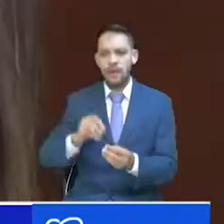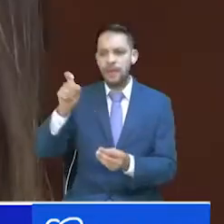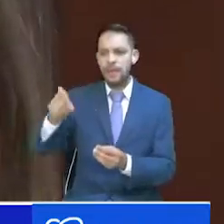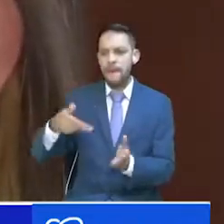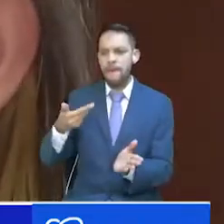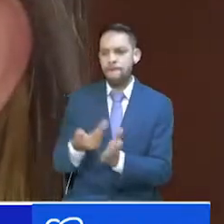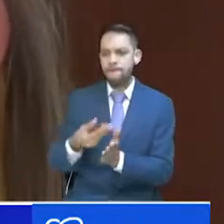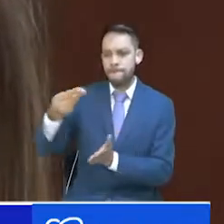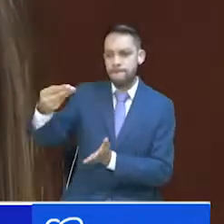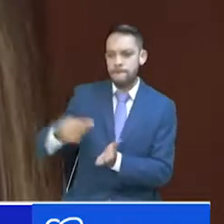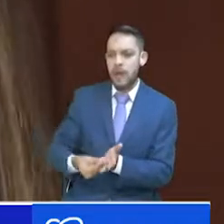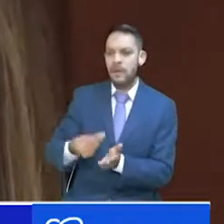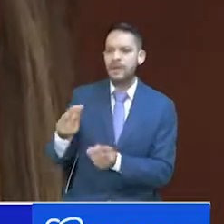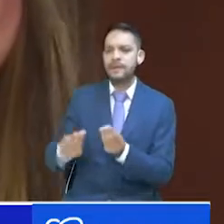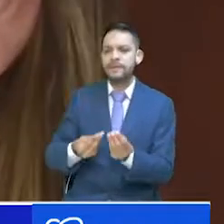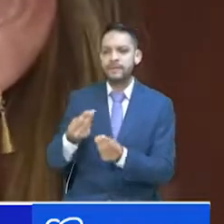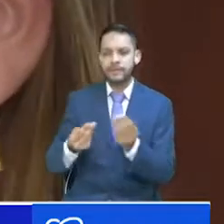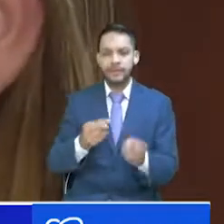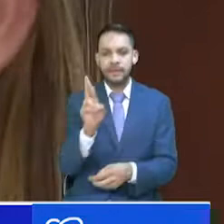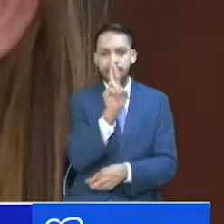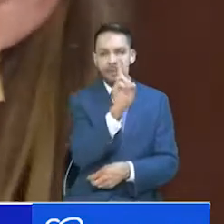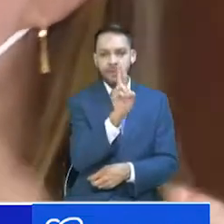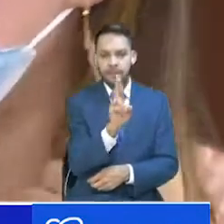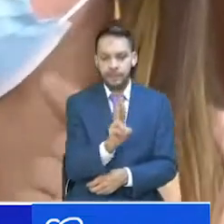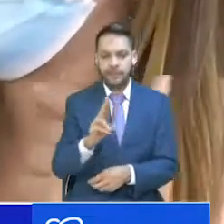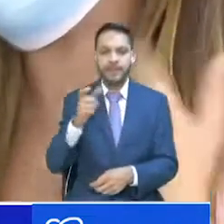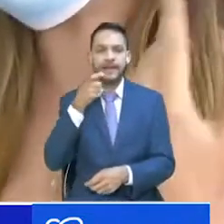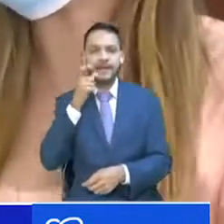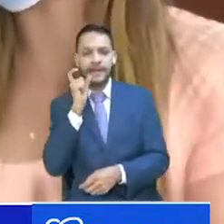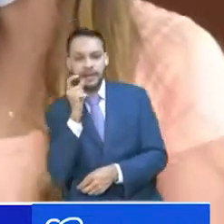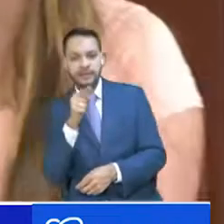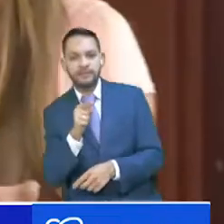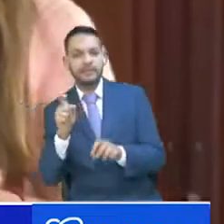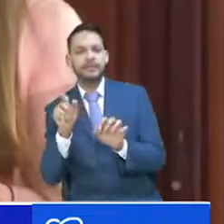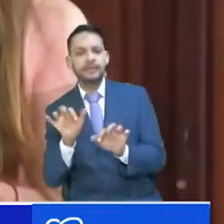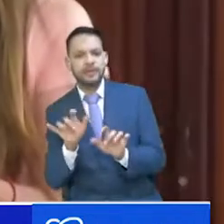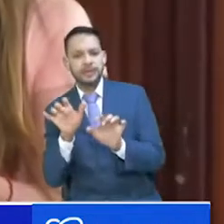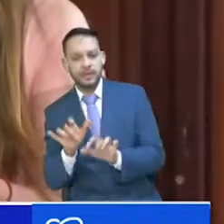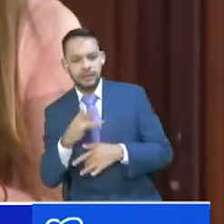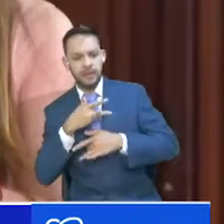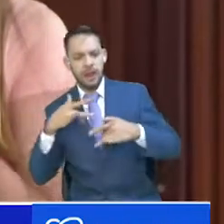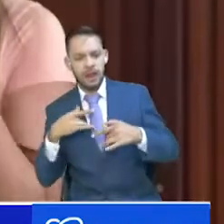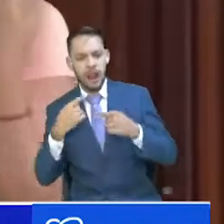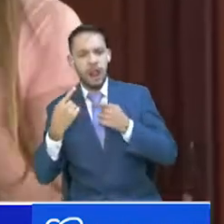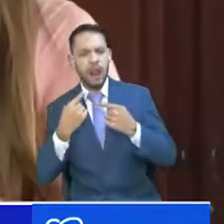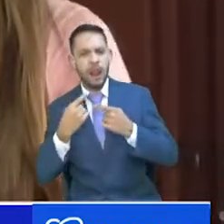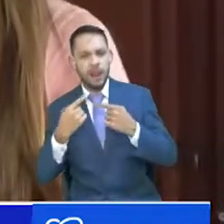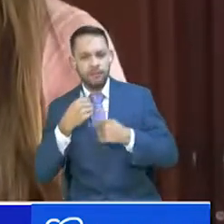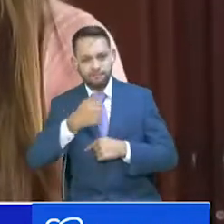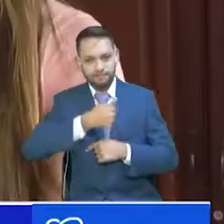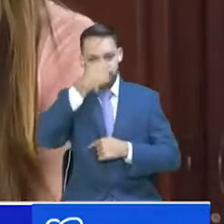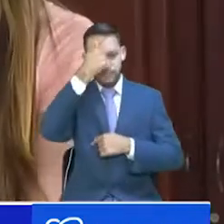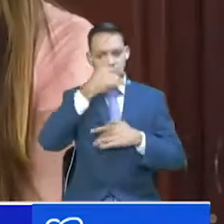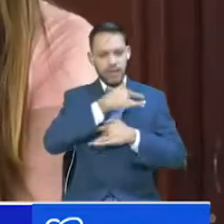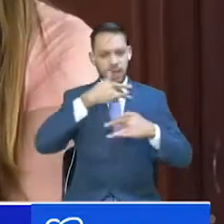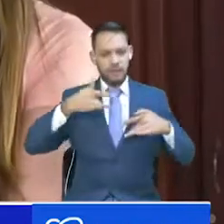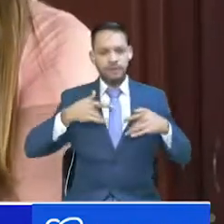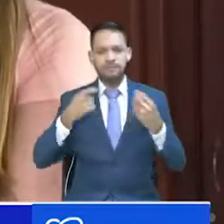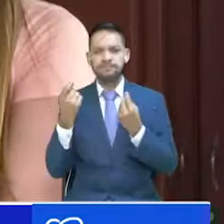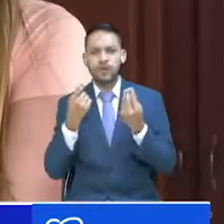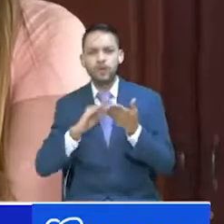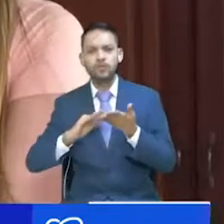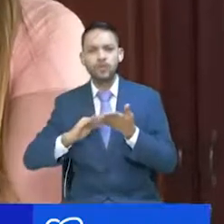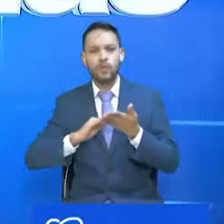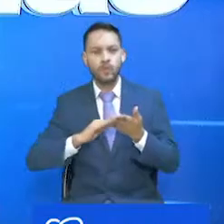la deuda junto a risaralda y caldas la secretaria de salud explicó que ha estado en conversaciones con la superintendencia en competencia para encontrar